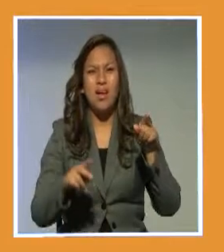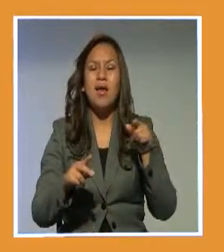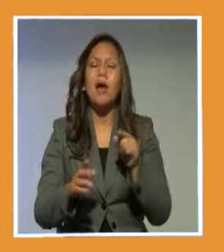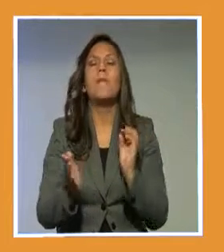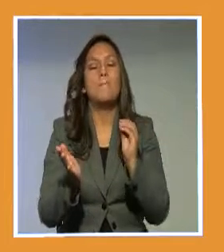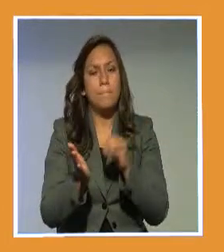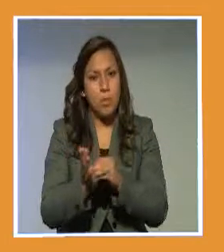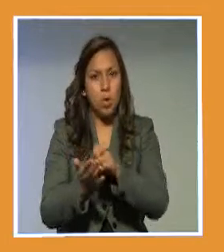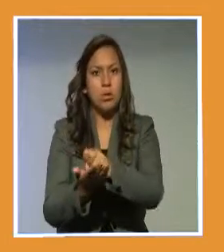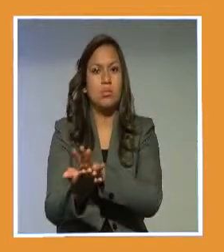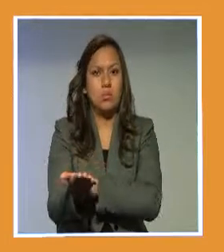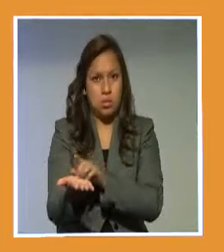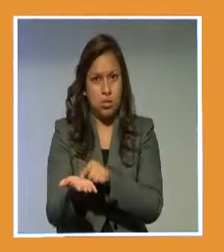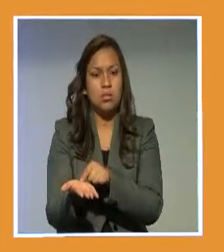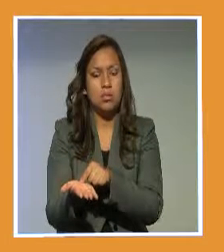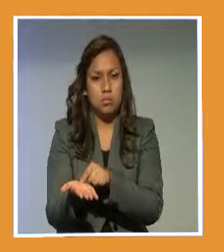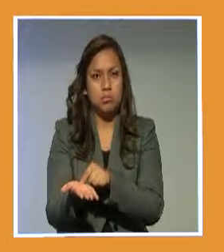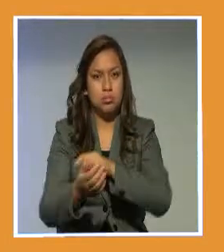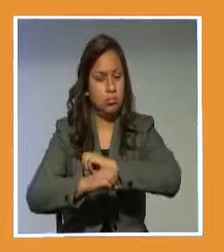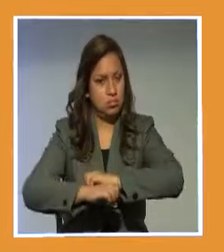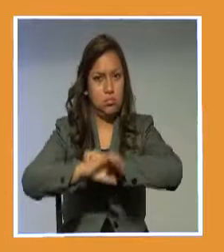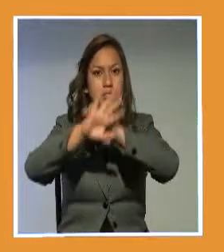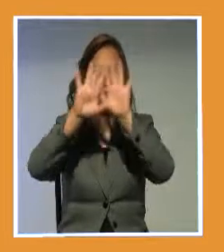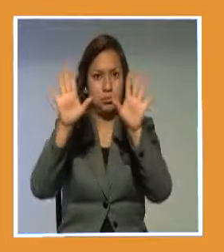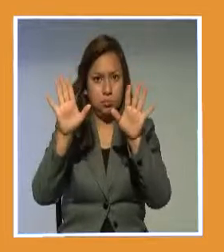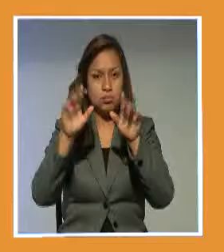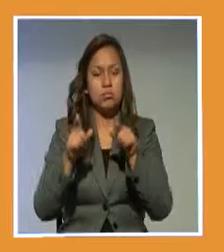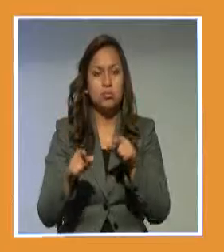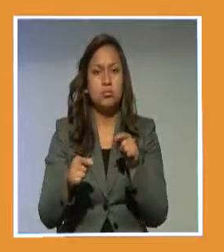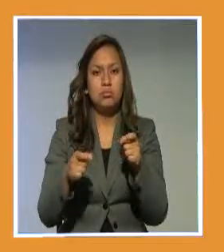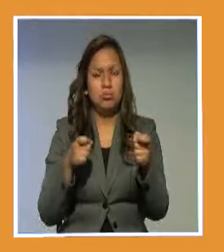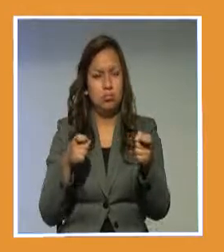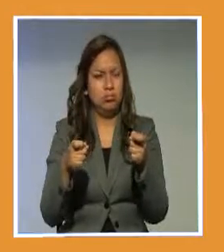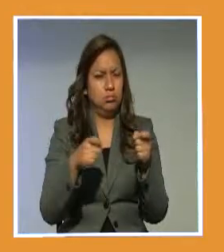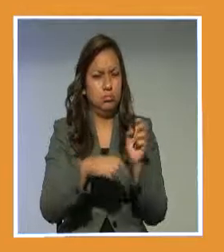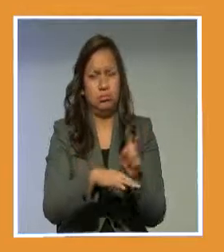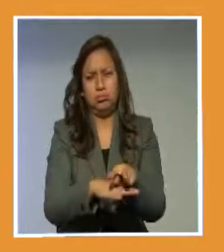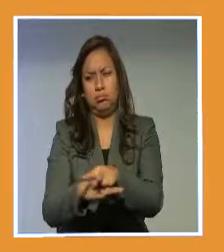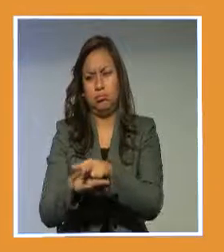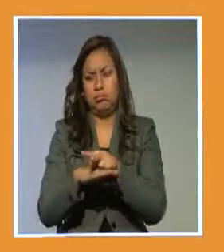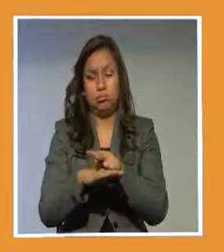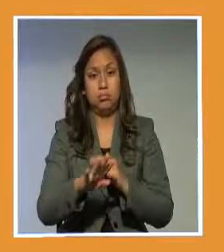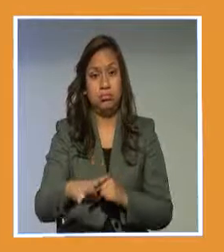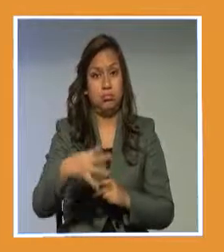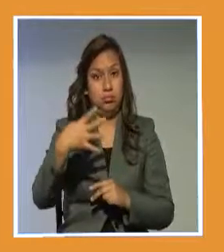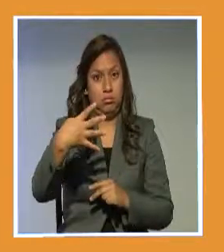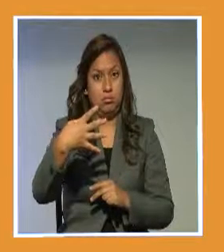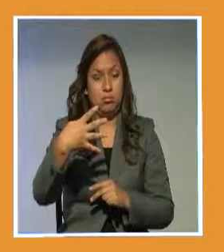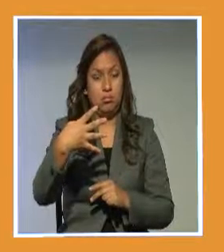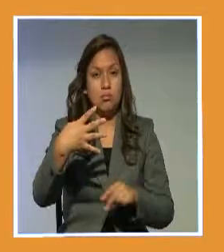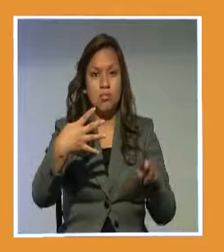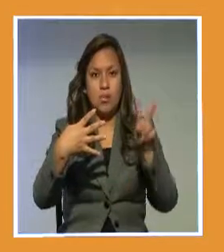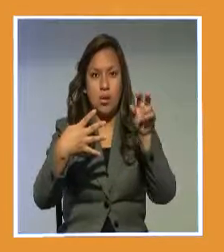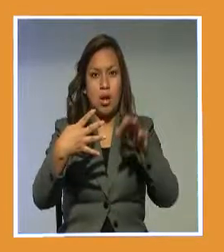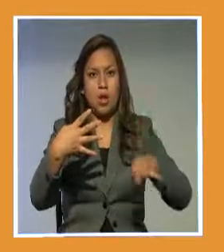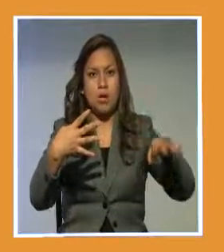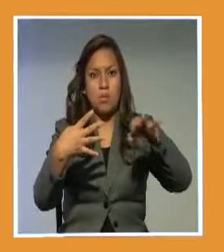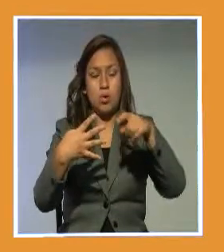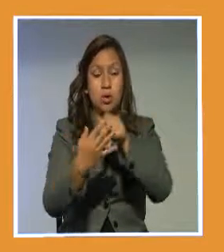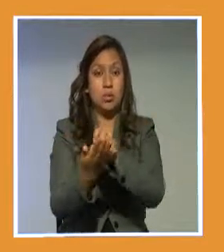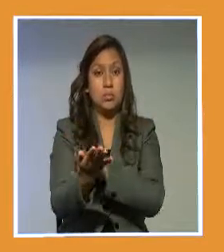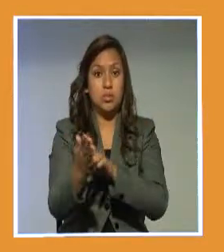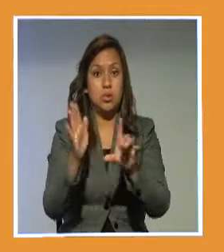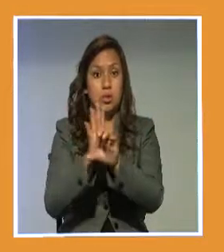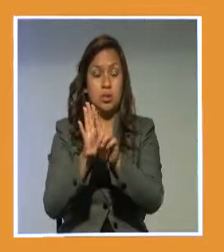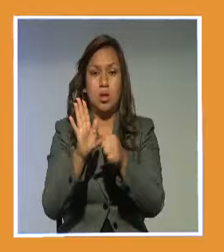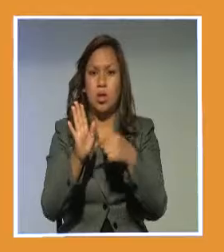cuerpo normativo, por lo tanto, entra justamente a regulación. Cuatro aspectos son los que contiene este proyecto de